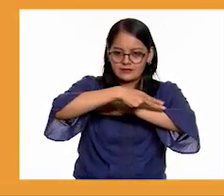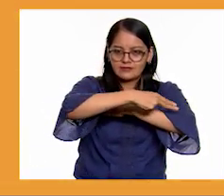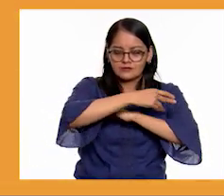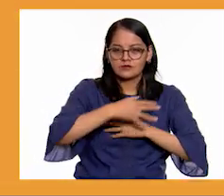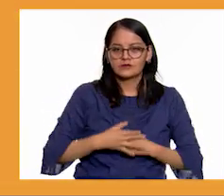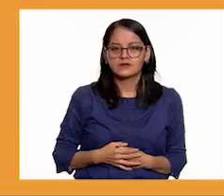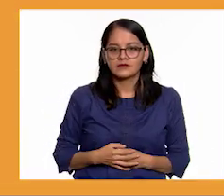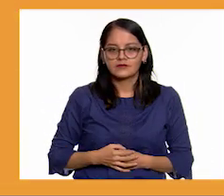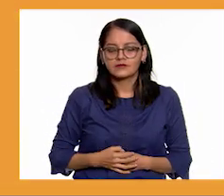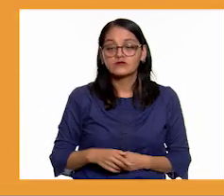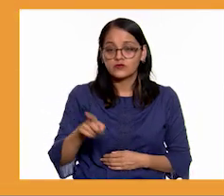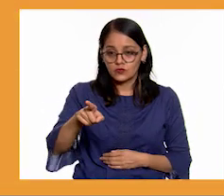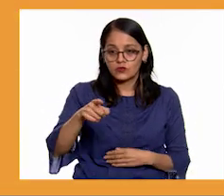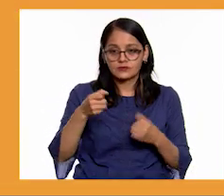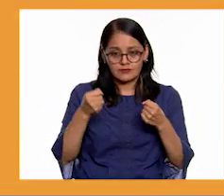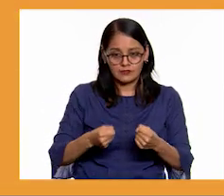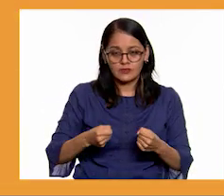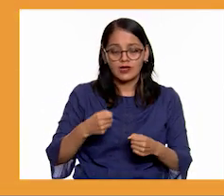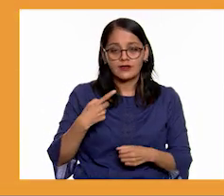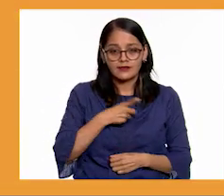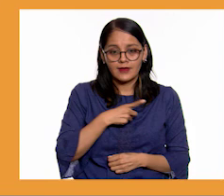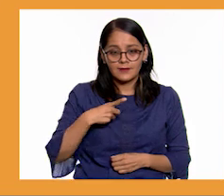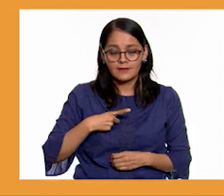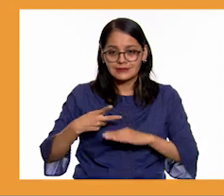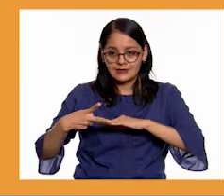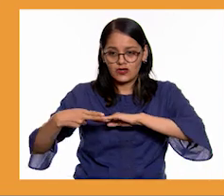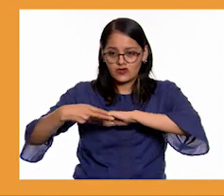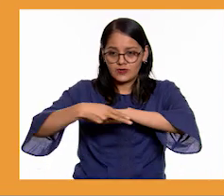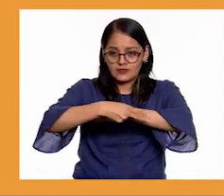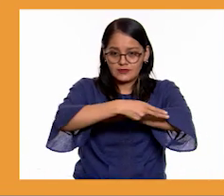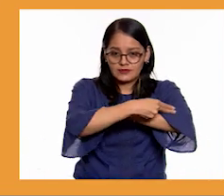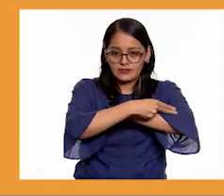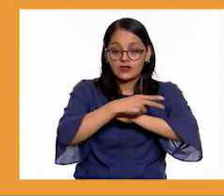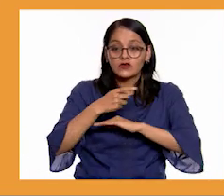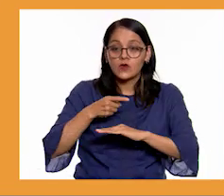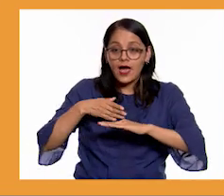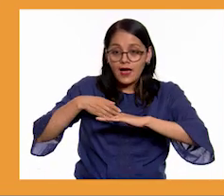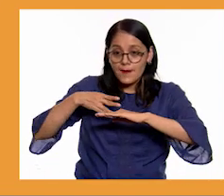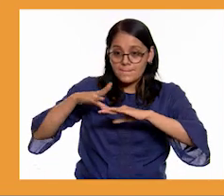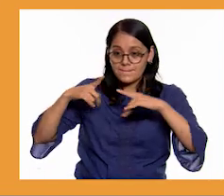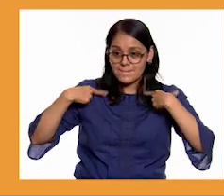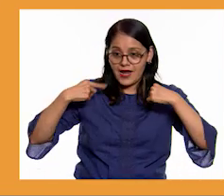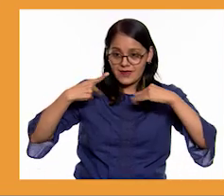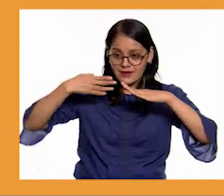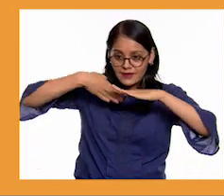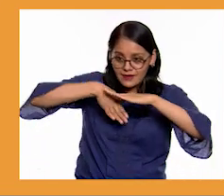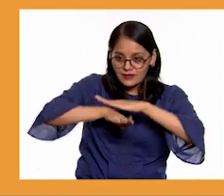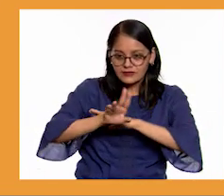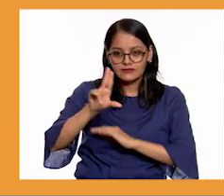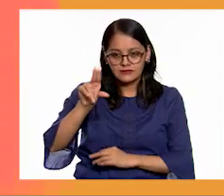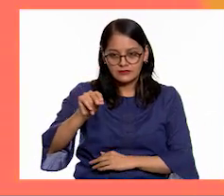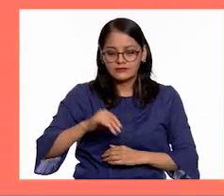marcaste. Asegúrate de cortar por fuera de la playera. No introduzcas las tijeras en ella.